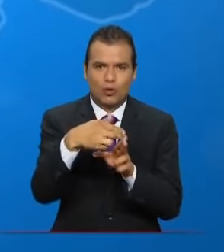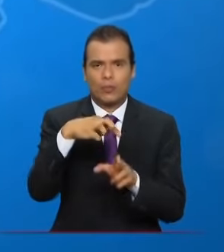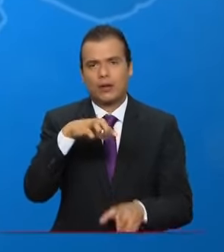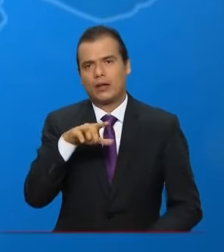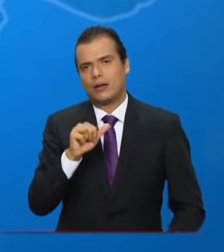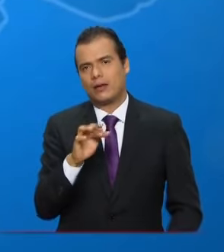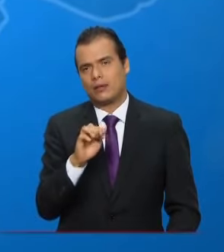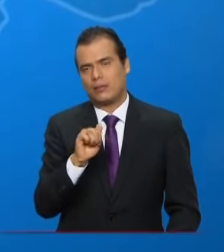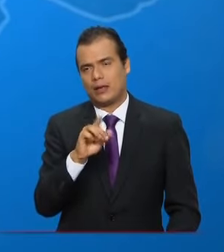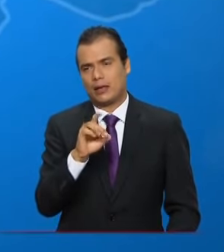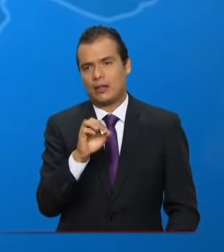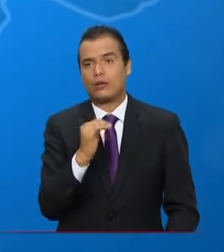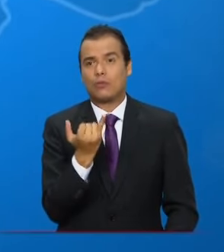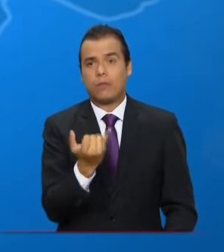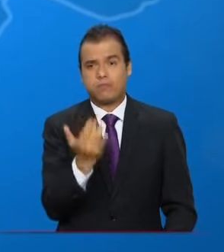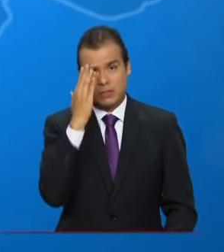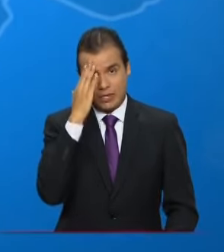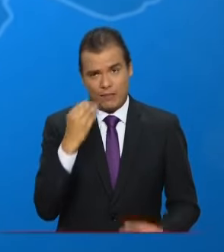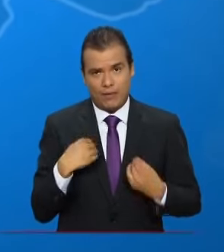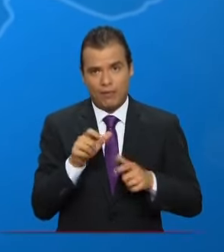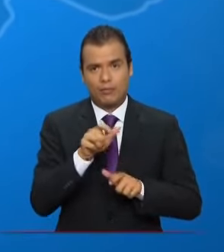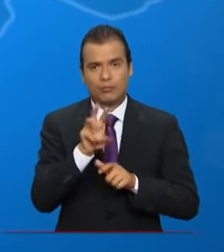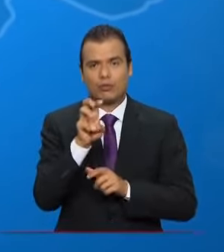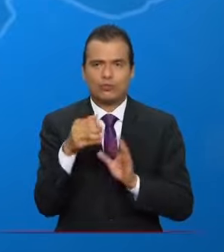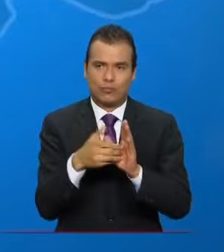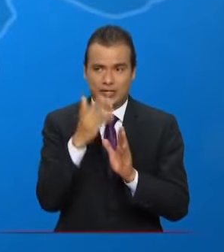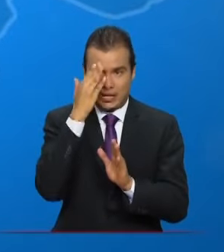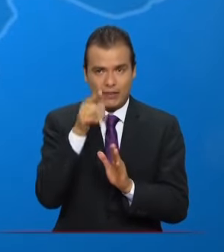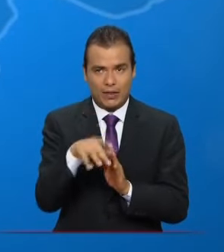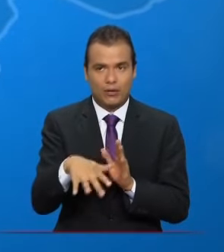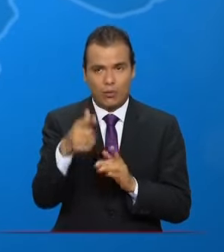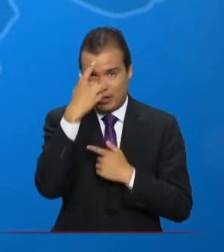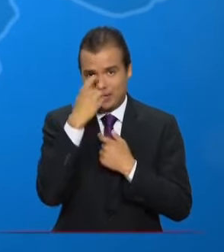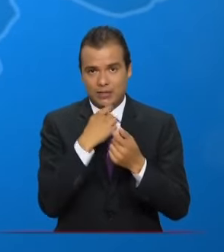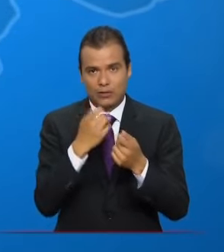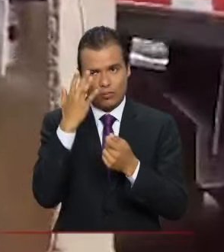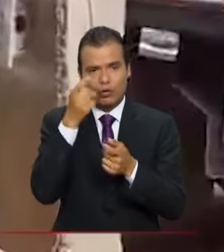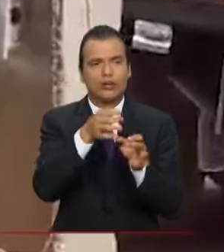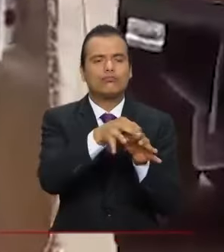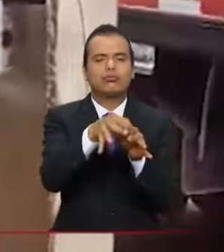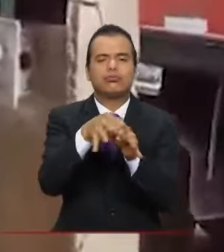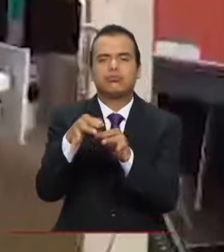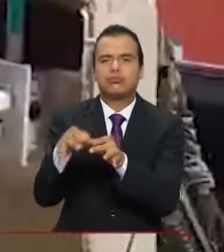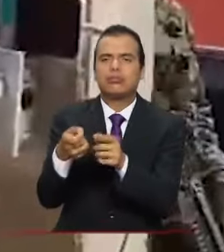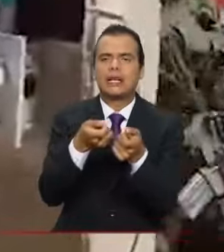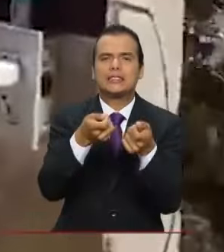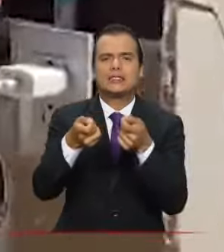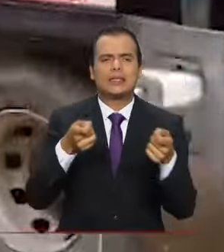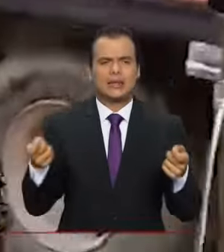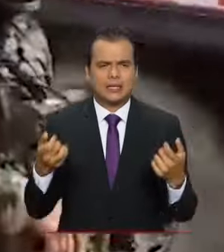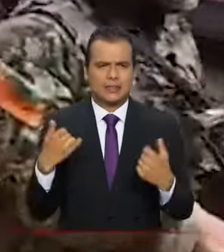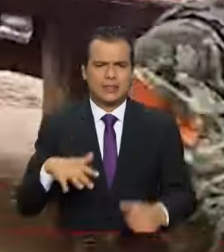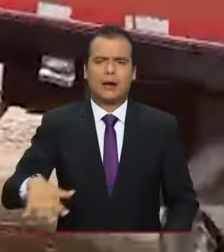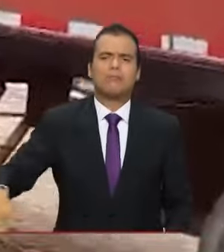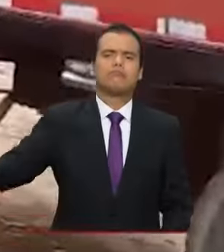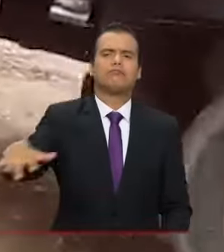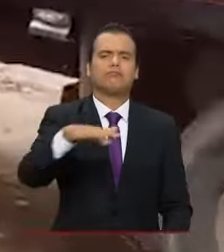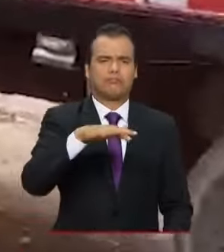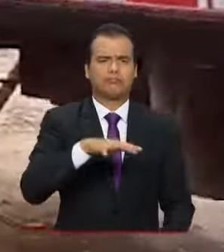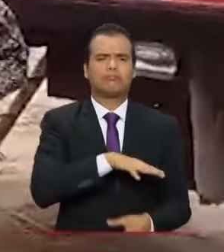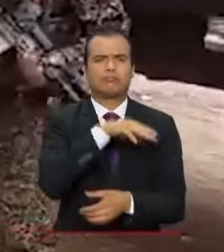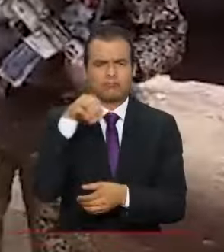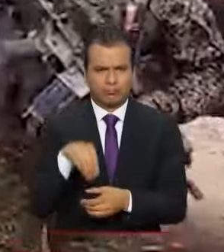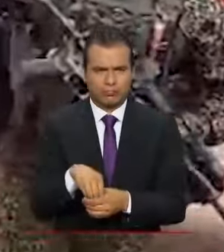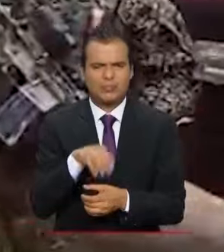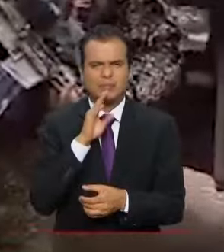sido estratégica en el Cañón del Micay, pues conecta con los municipios de El Tambo, Argelia y López de Micay, zona de influencia inicialmente